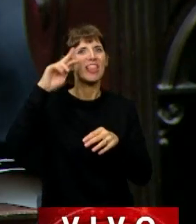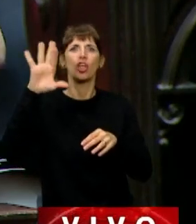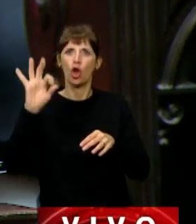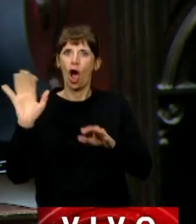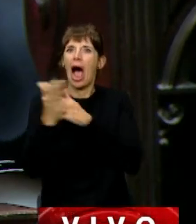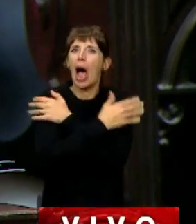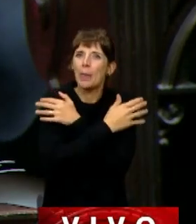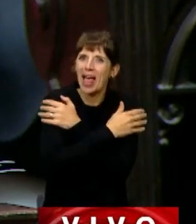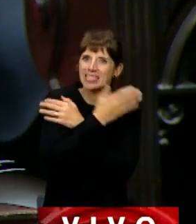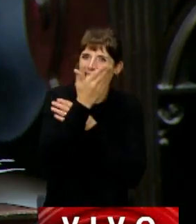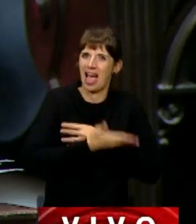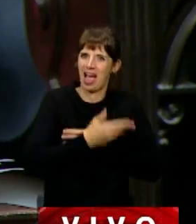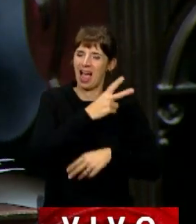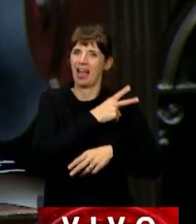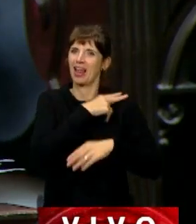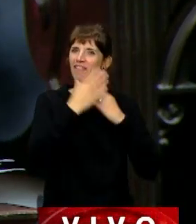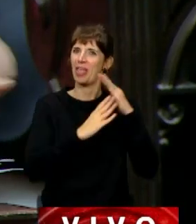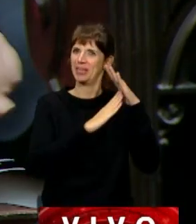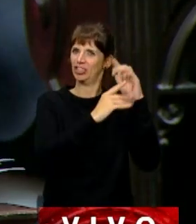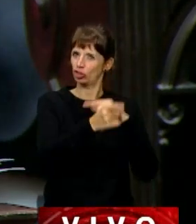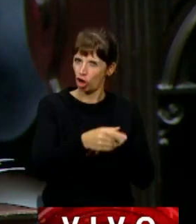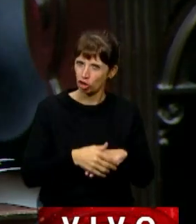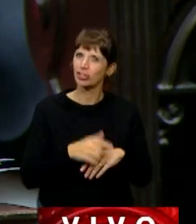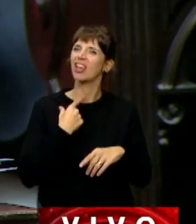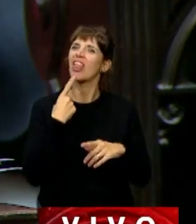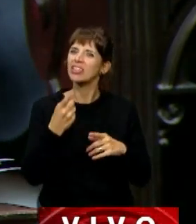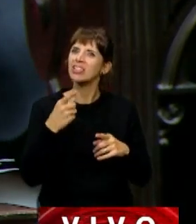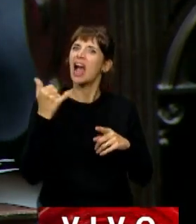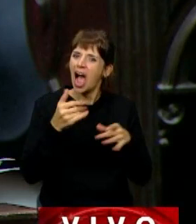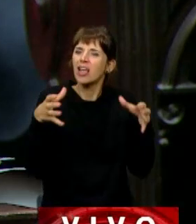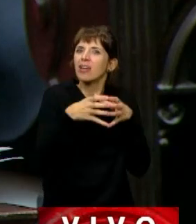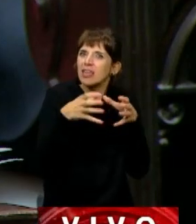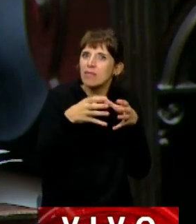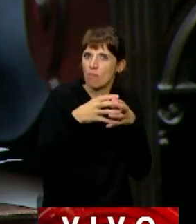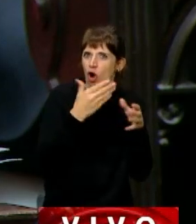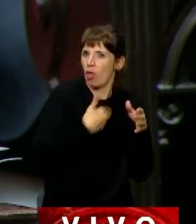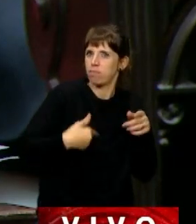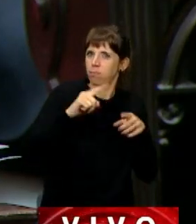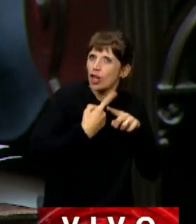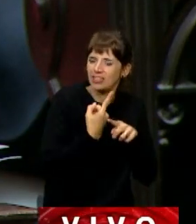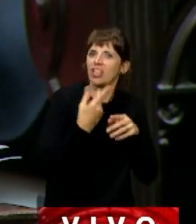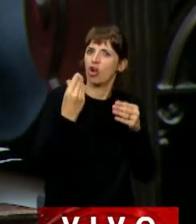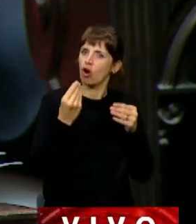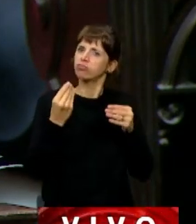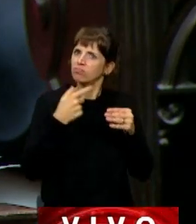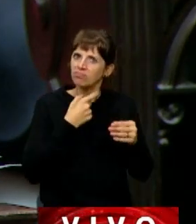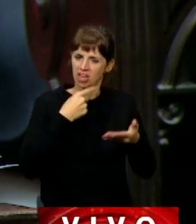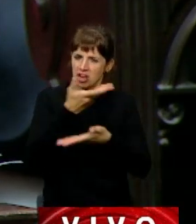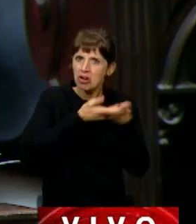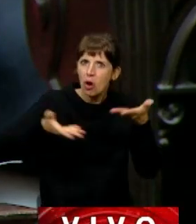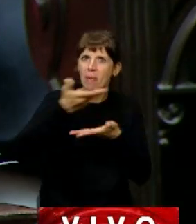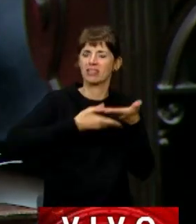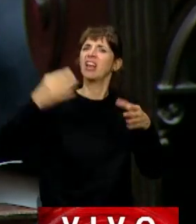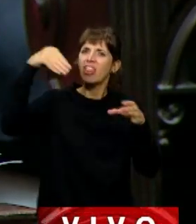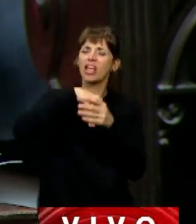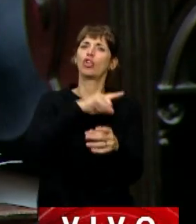gabinete que está dispuesto a venir al Congreso, dialogar en el Congreso y, ¿por qué no?, también en el Poder Ejecutivo,